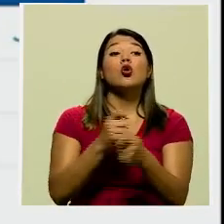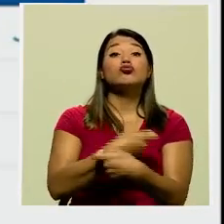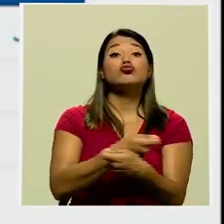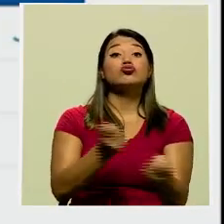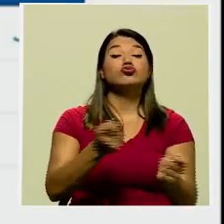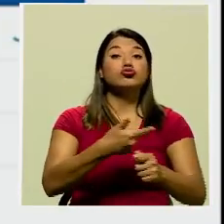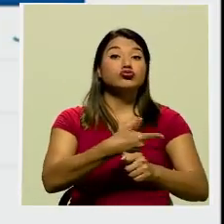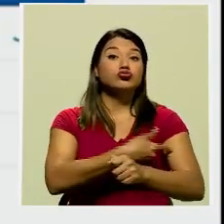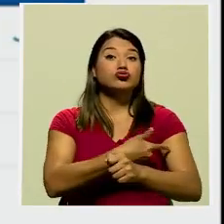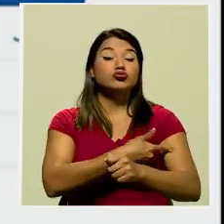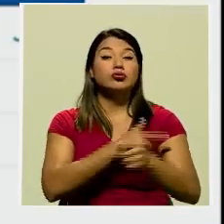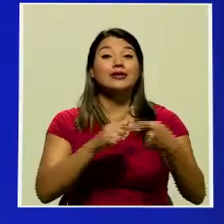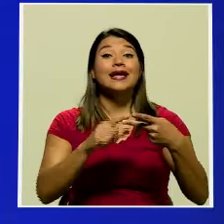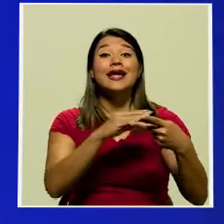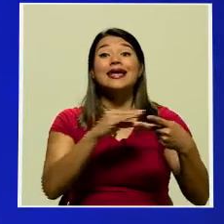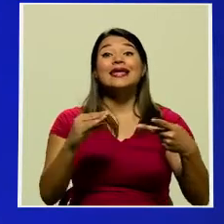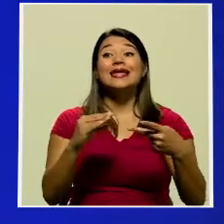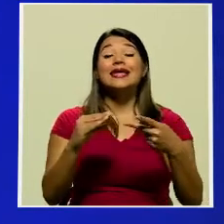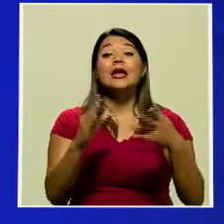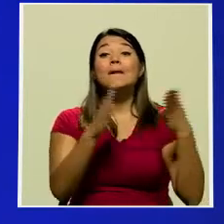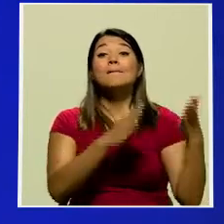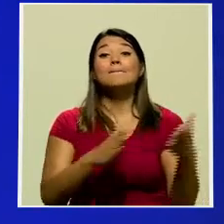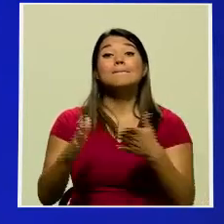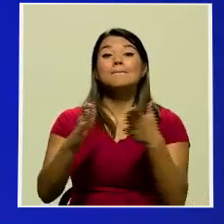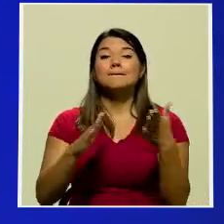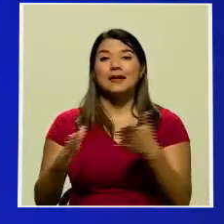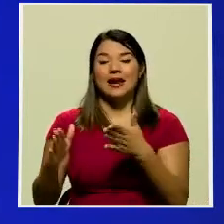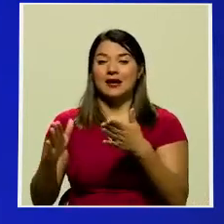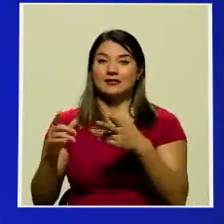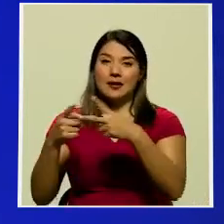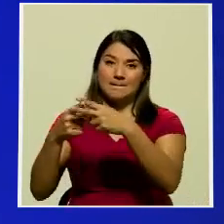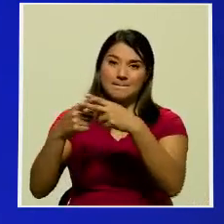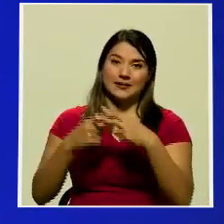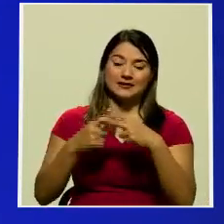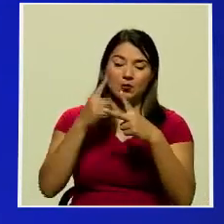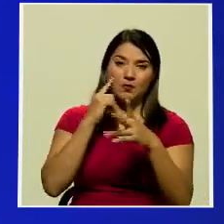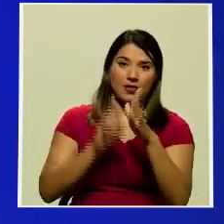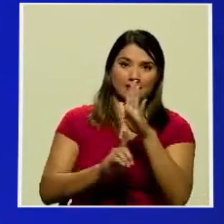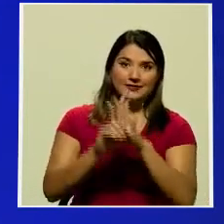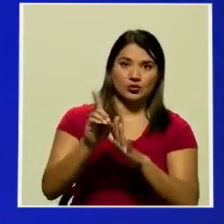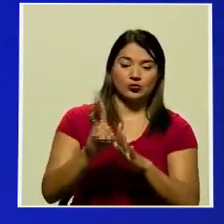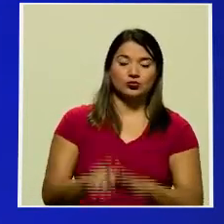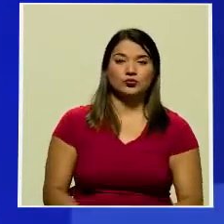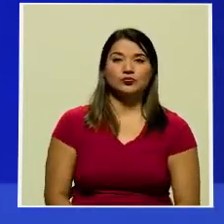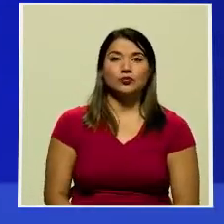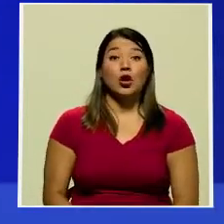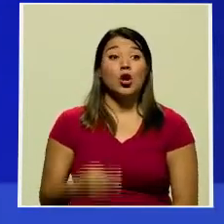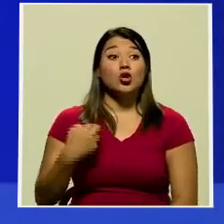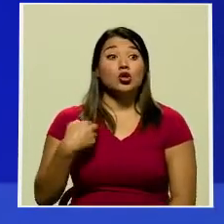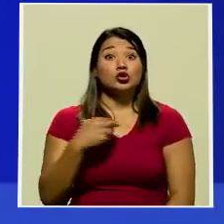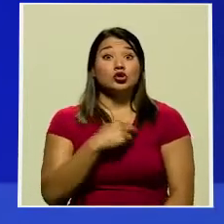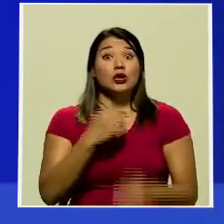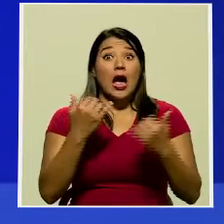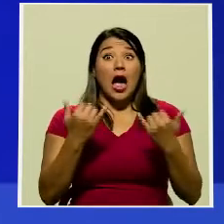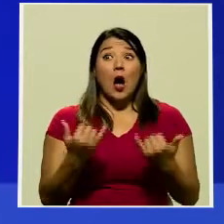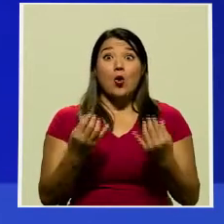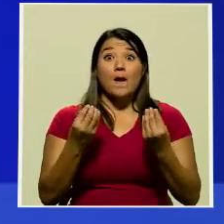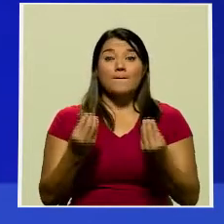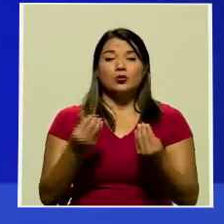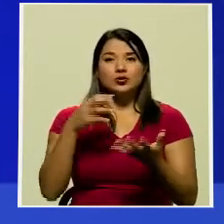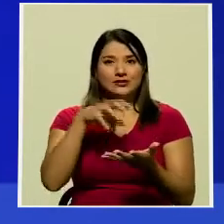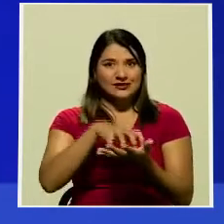planes de estímulo. Vivimos en tiempos de alta